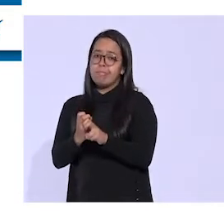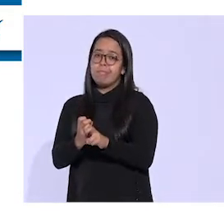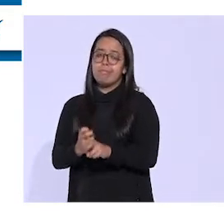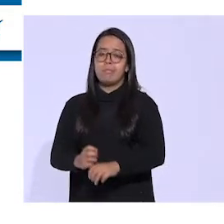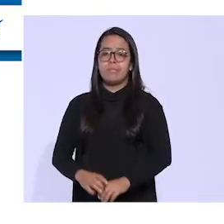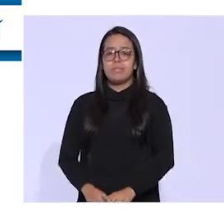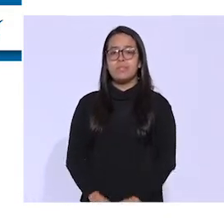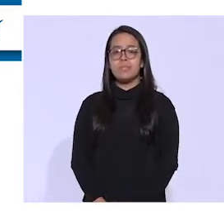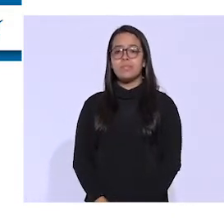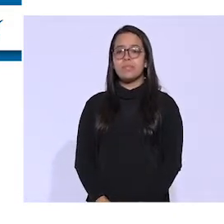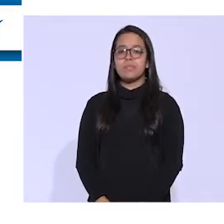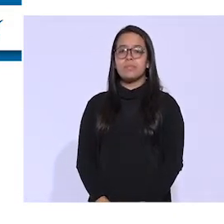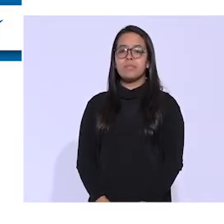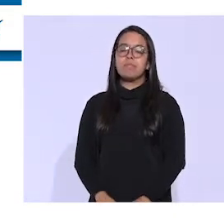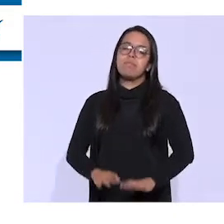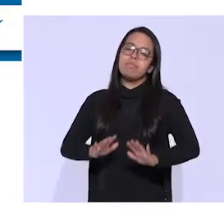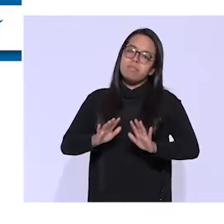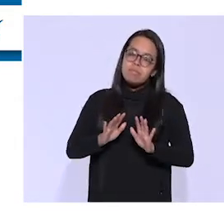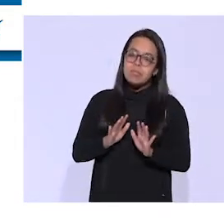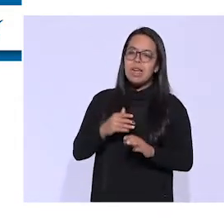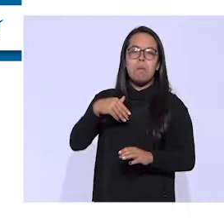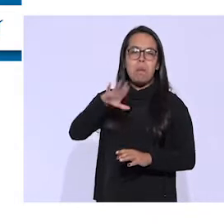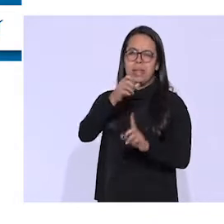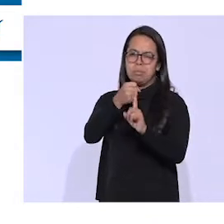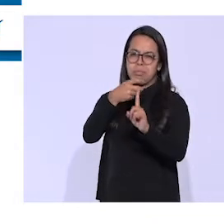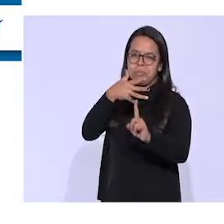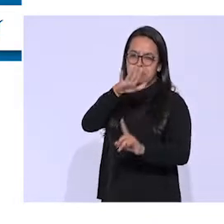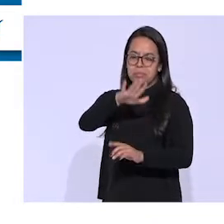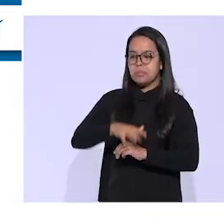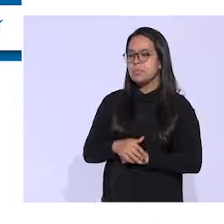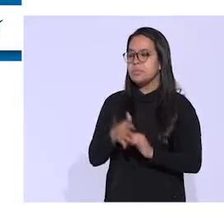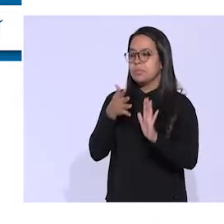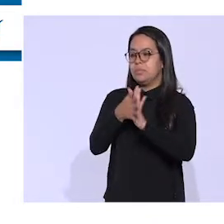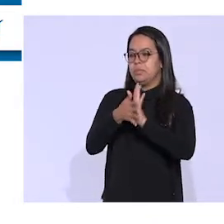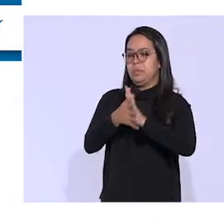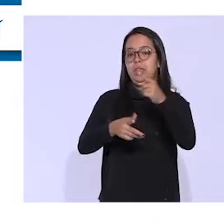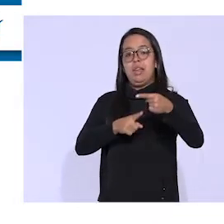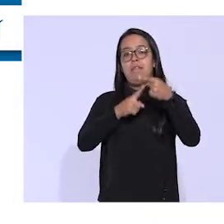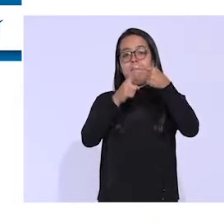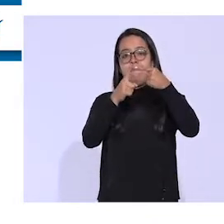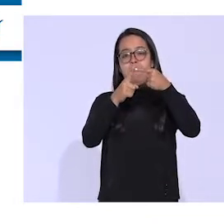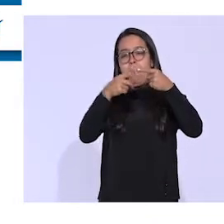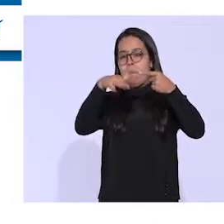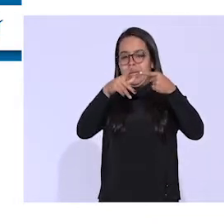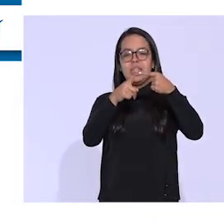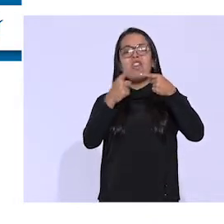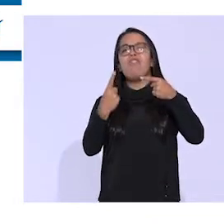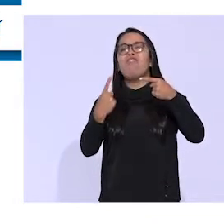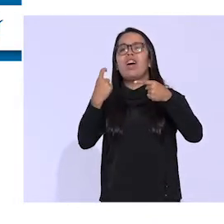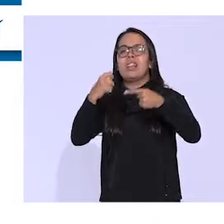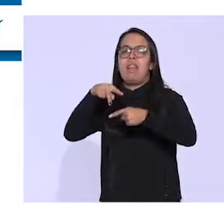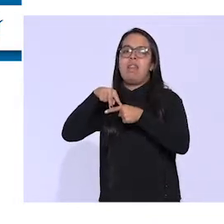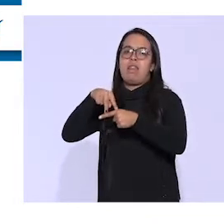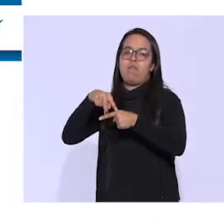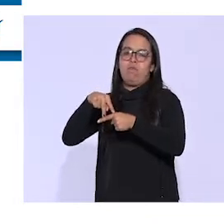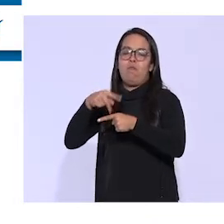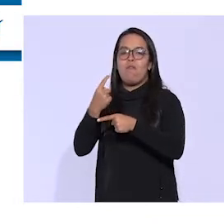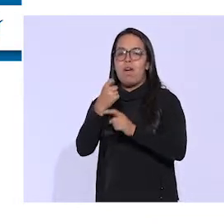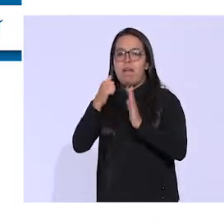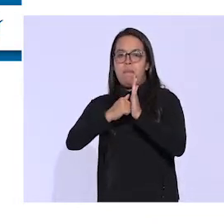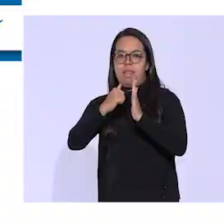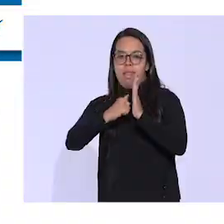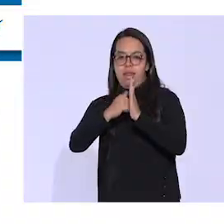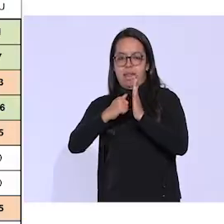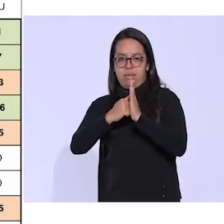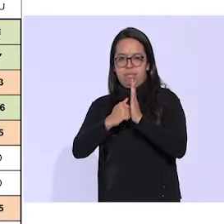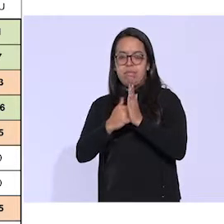Bien. En cualquier caso, las más destacadas son, primero, la falta de material educativo en los países americanos tiene impacto negativo. En